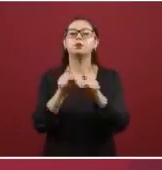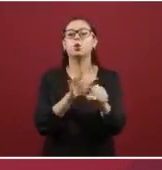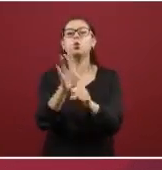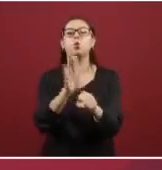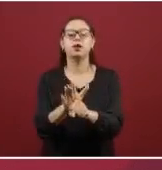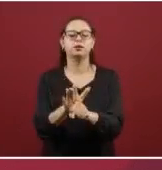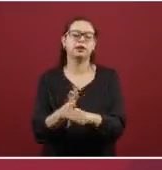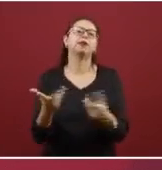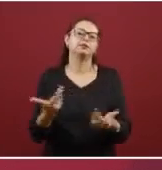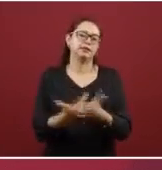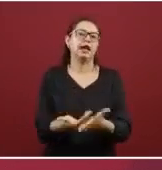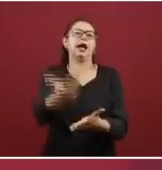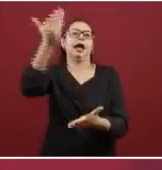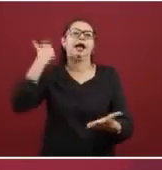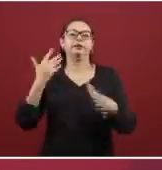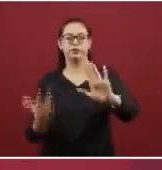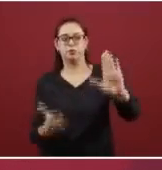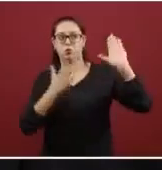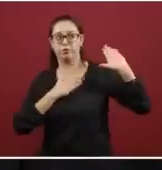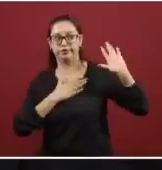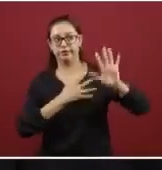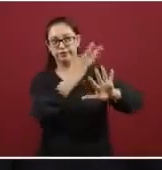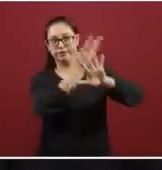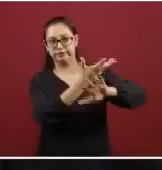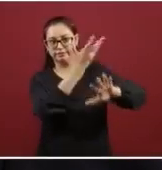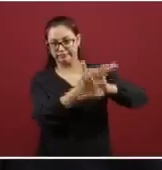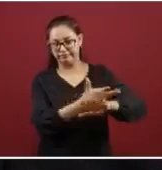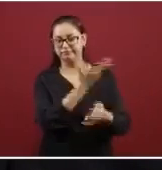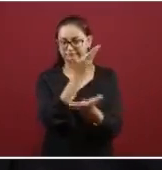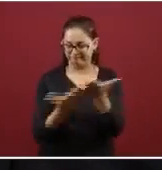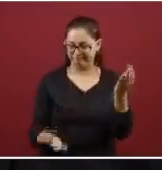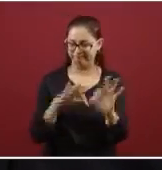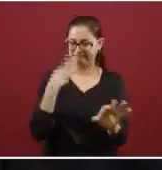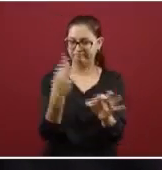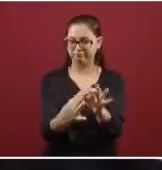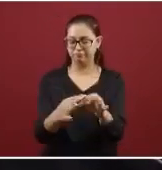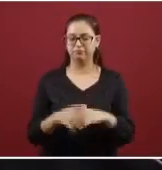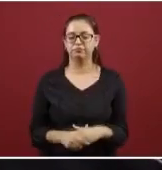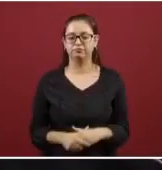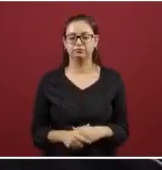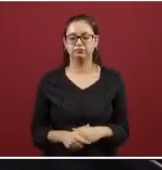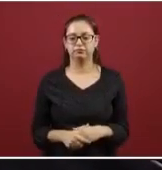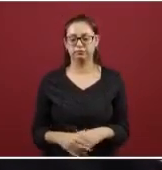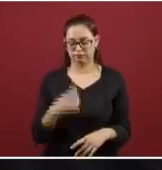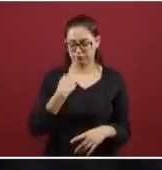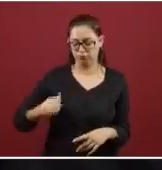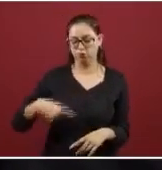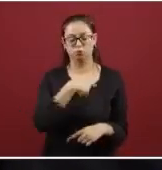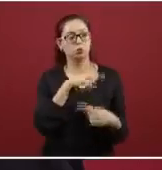que se hizo con el gobierno de Estados Unidos. Estamos